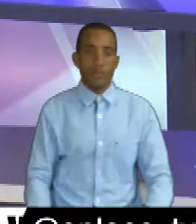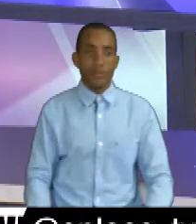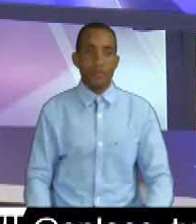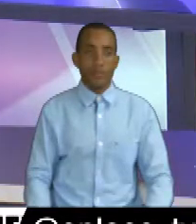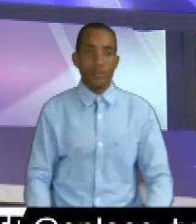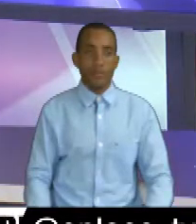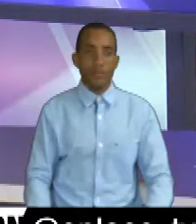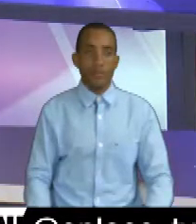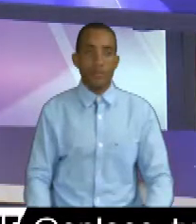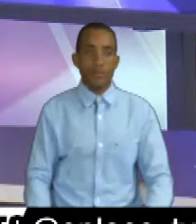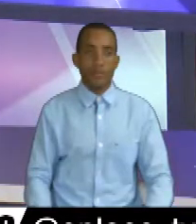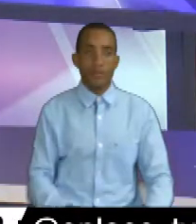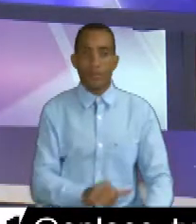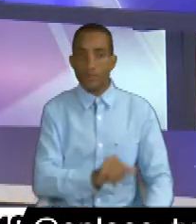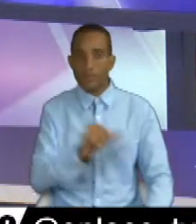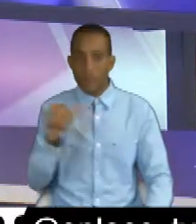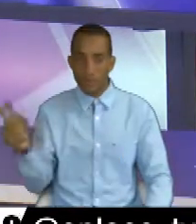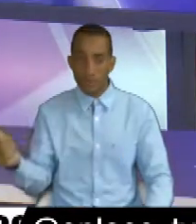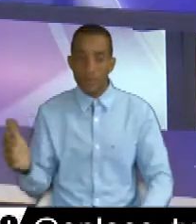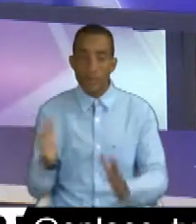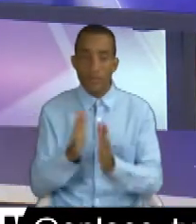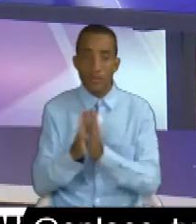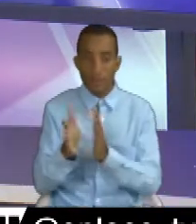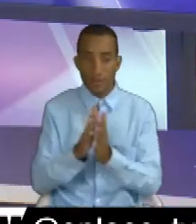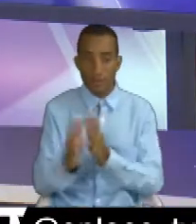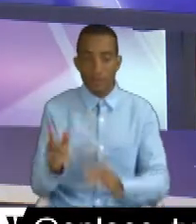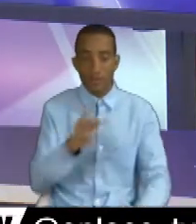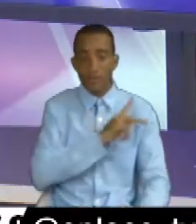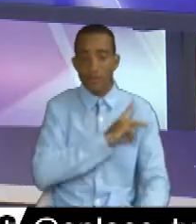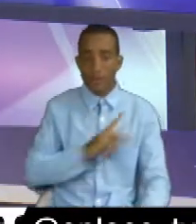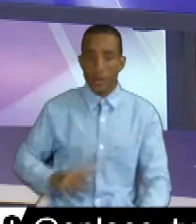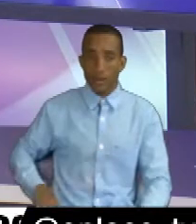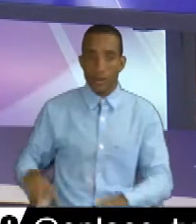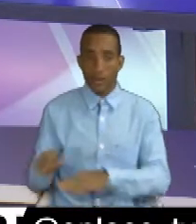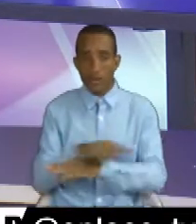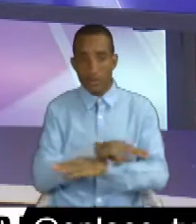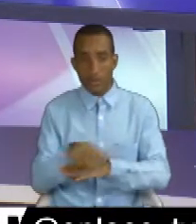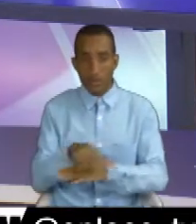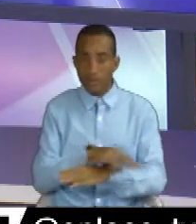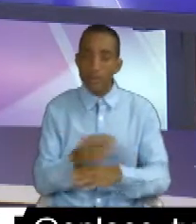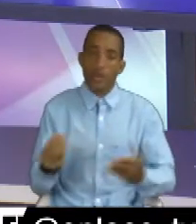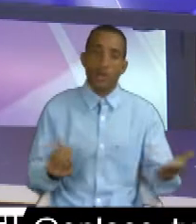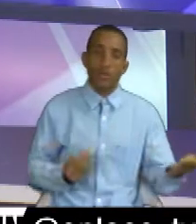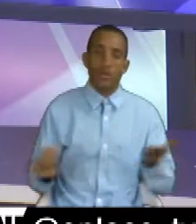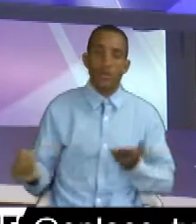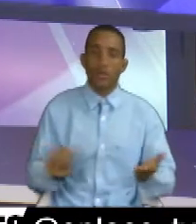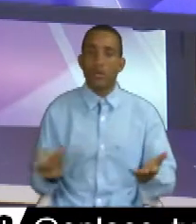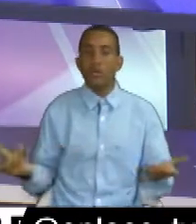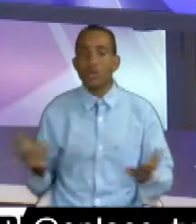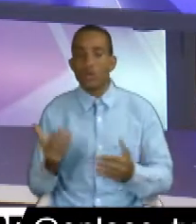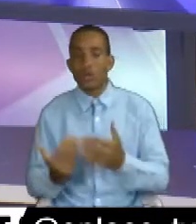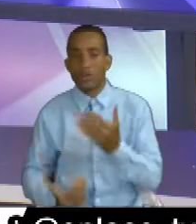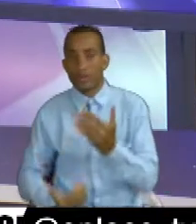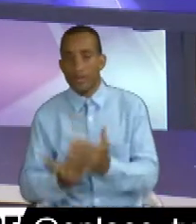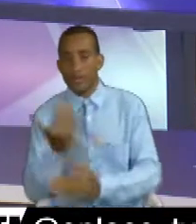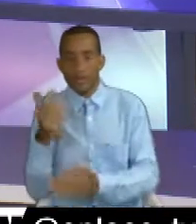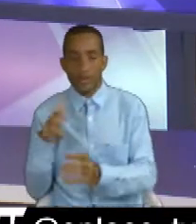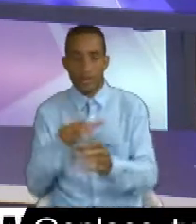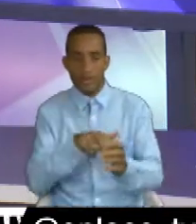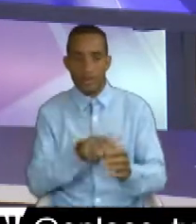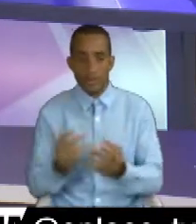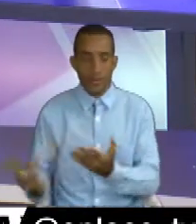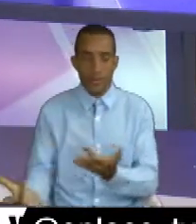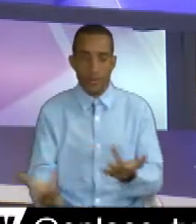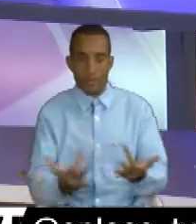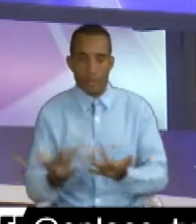En otro campo informativo, Personería Municipal trasladó sus servicios al barrio Nueva Esperanza en la Comuna 5. Todo esto en el marco